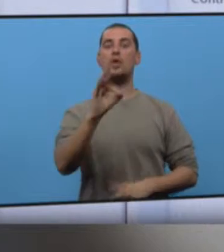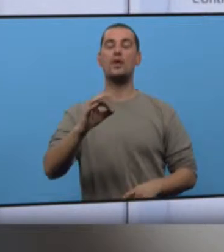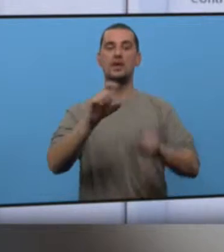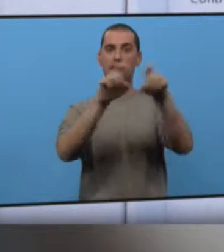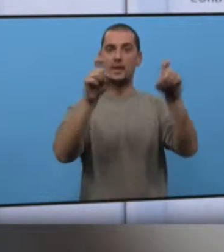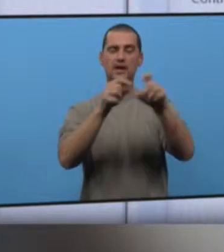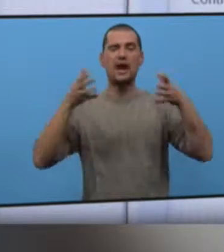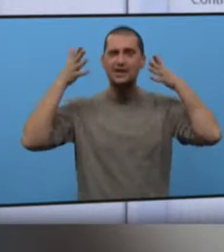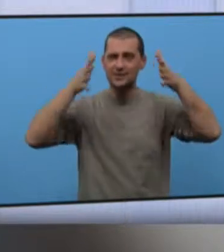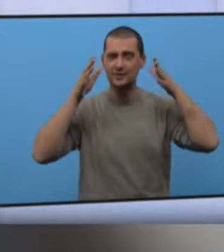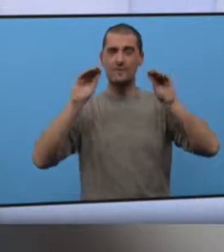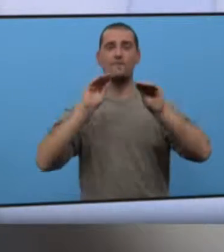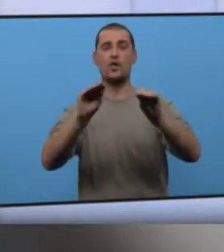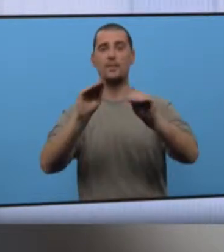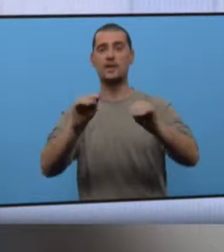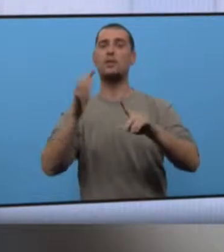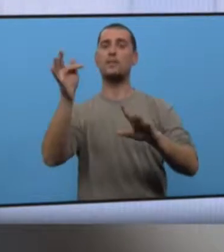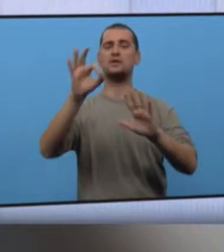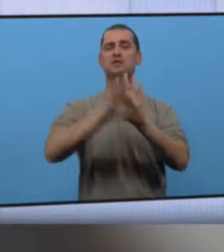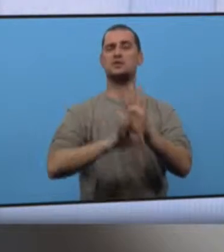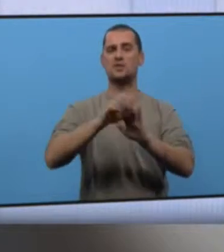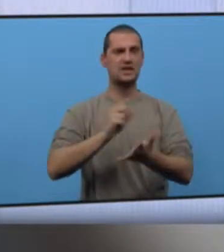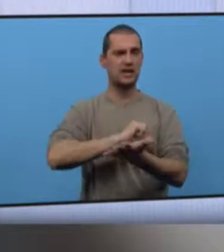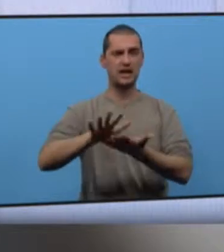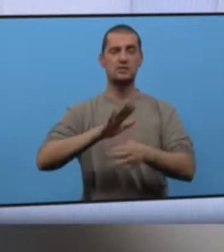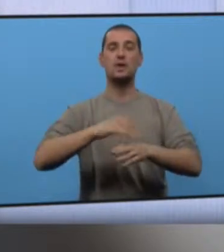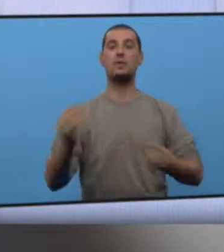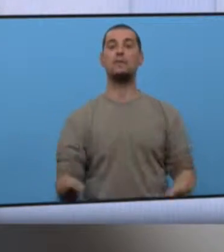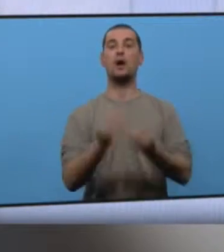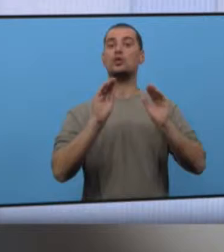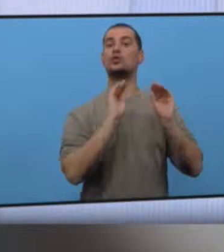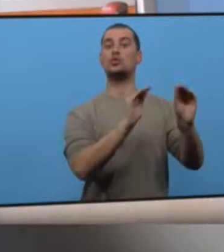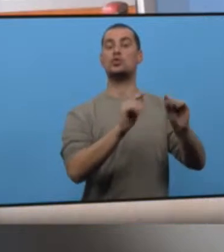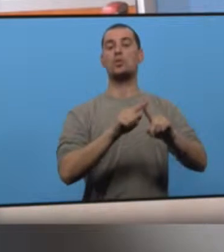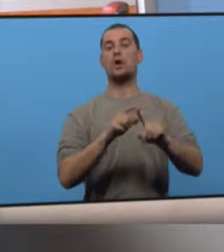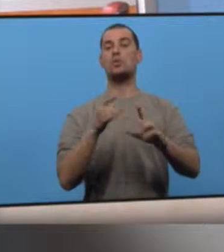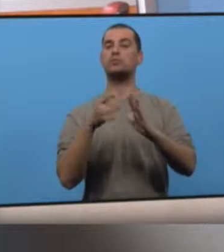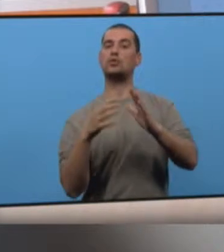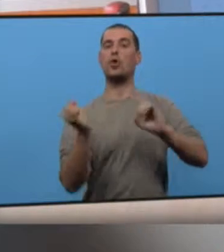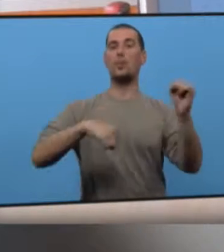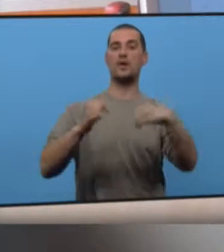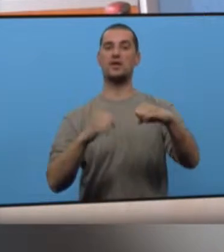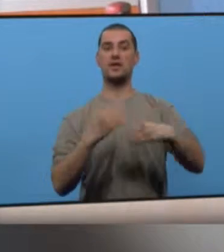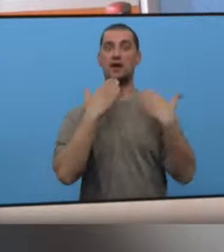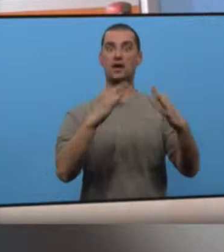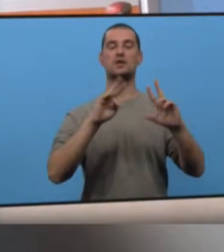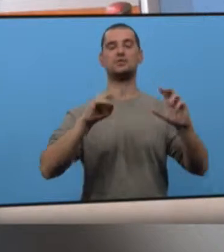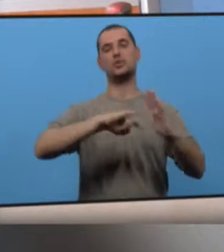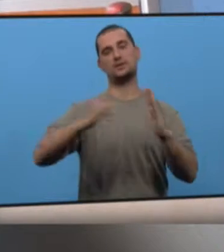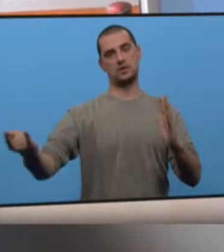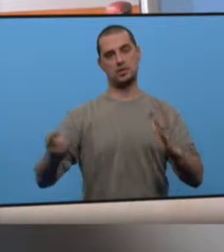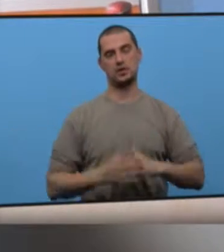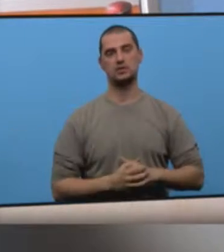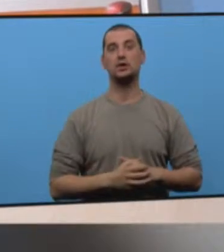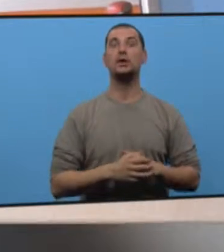provincia asesoramento, formación e software a custe cero para mellorar o seu posicionamento no mercado a través das novas